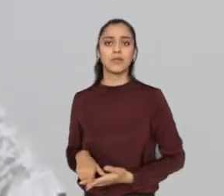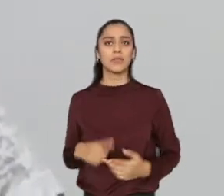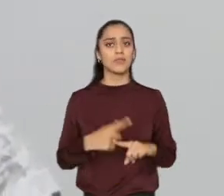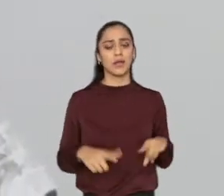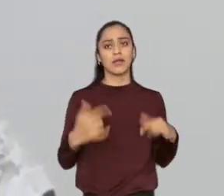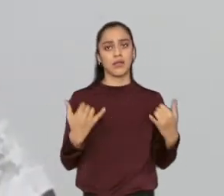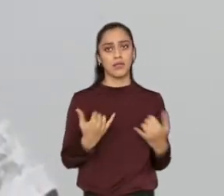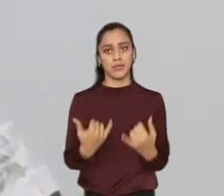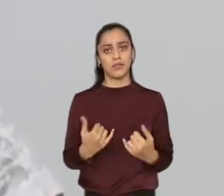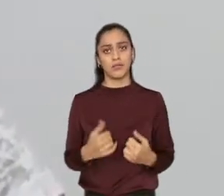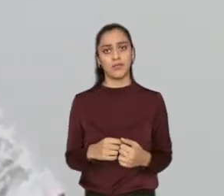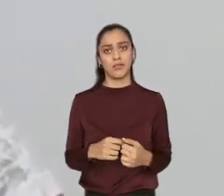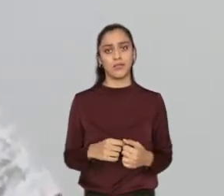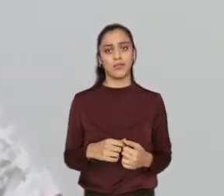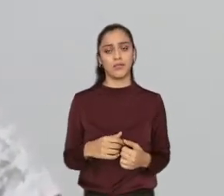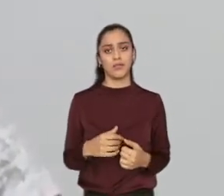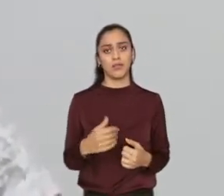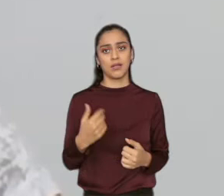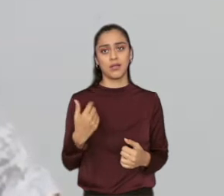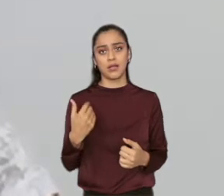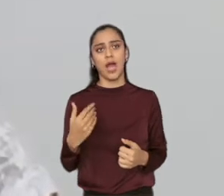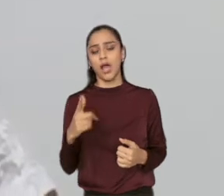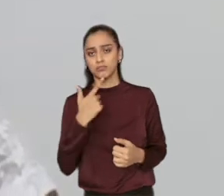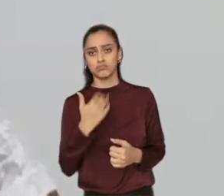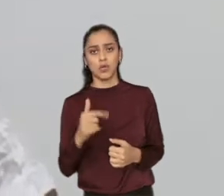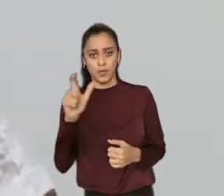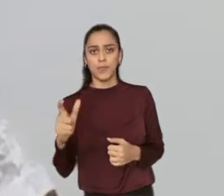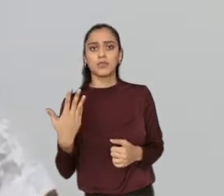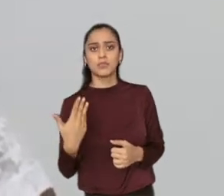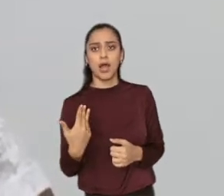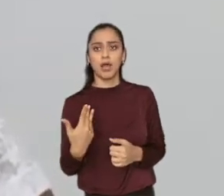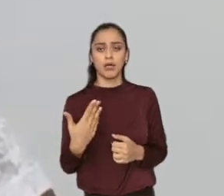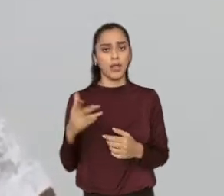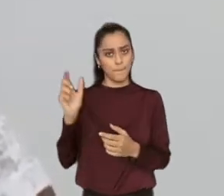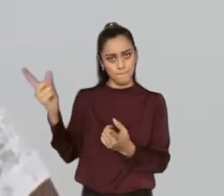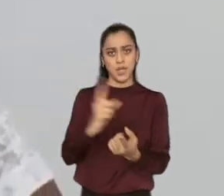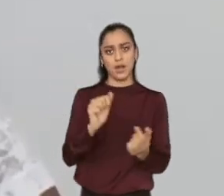ahora tengo una señora que viene a limpiar.